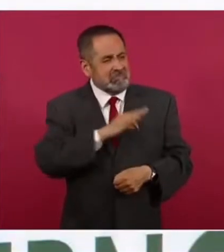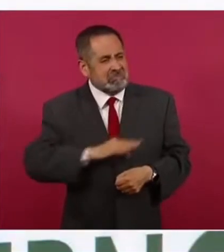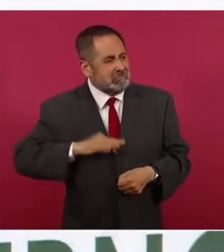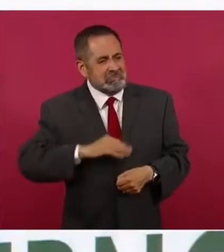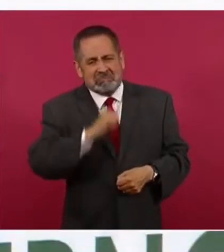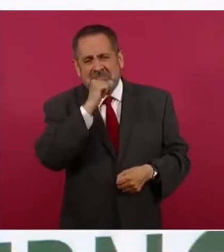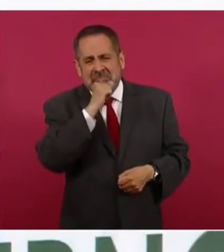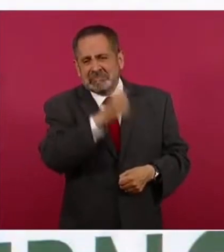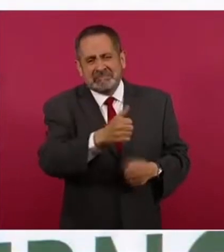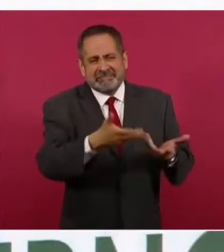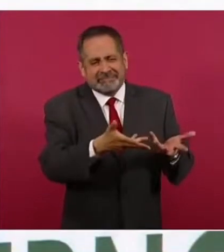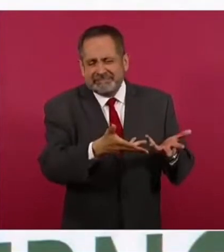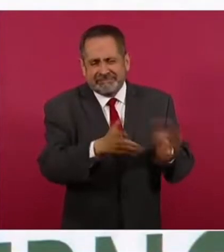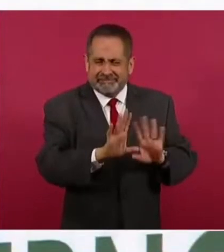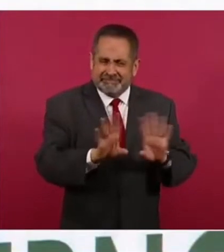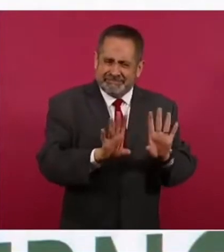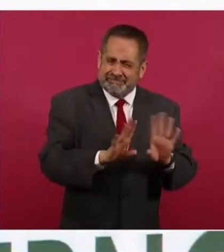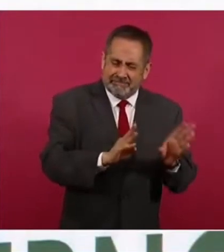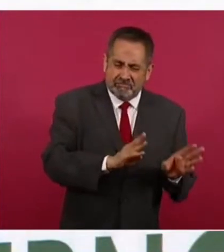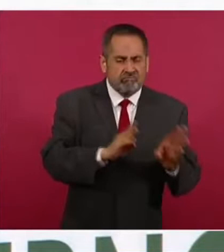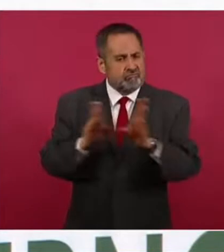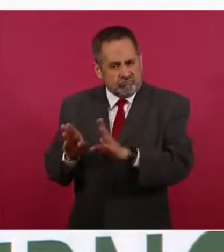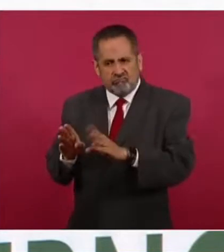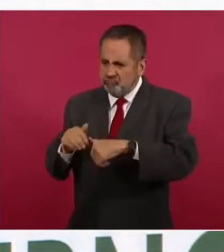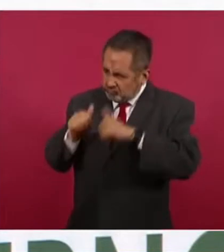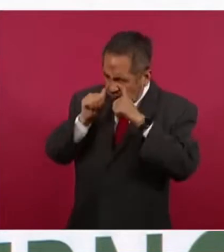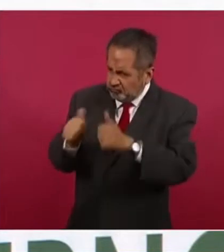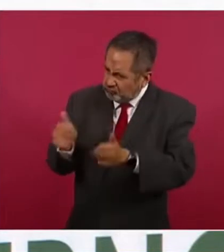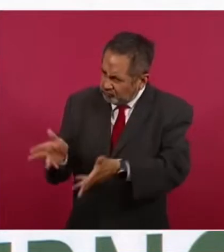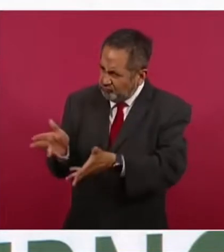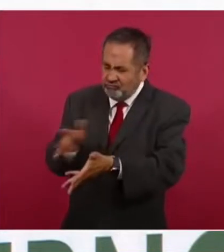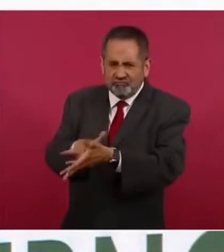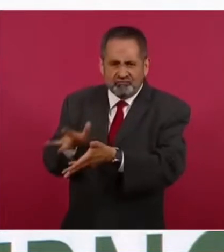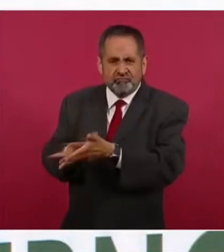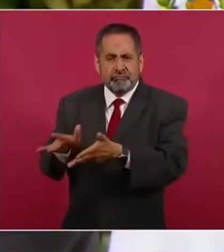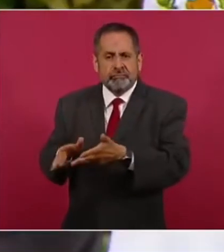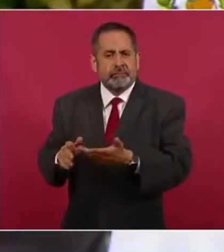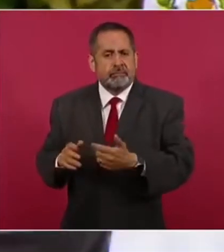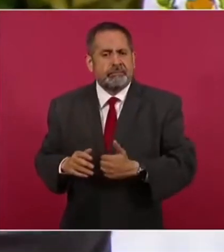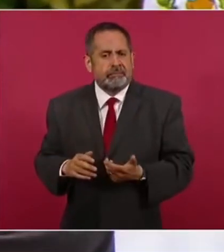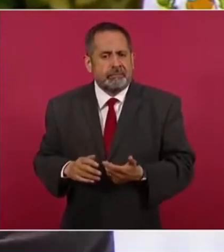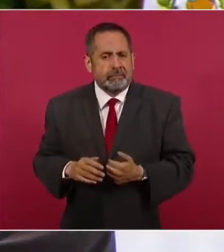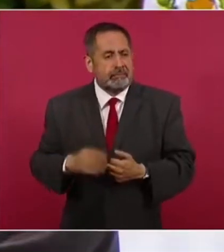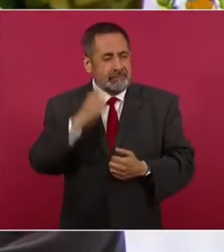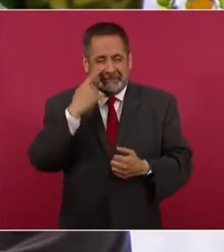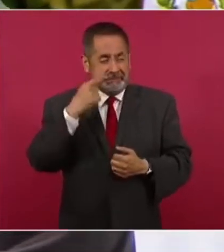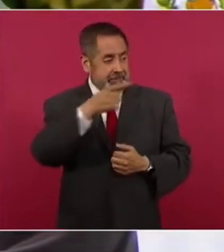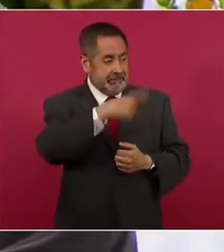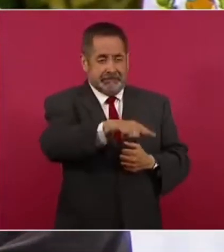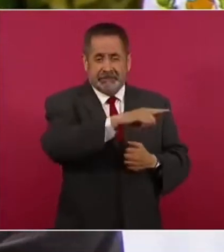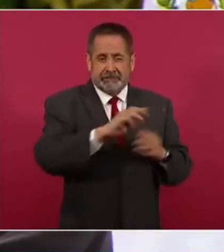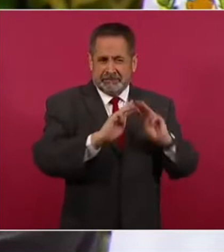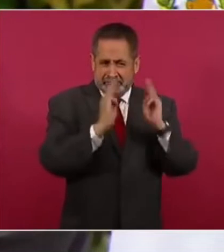de modo que la verdadera confrontación con los jefes de las